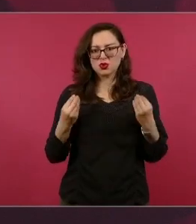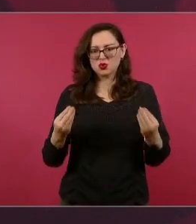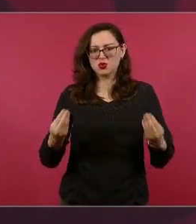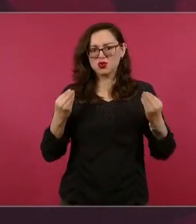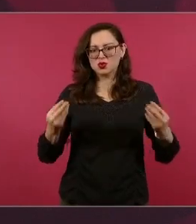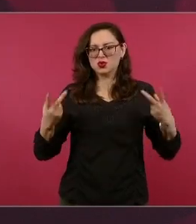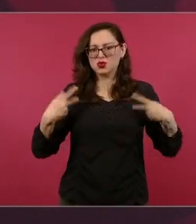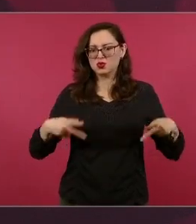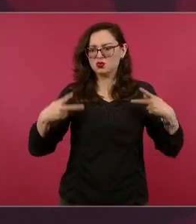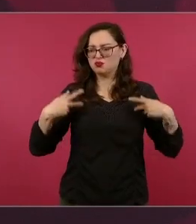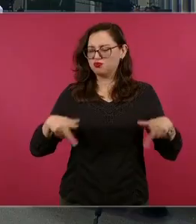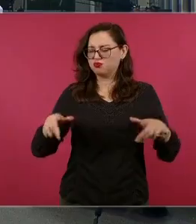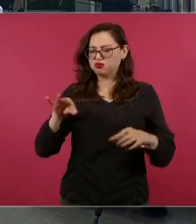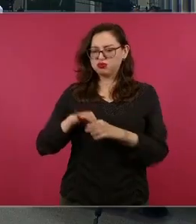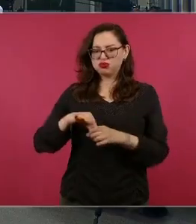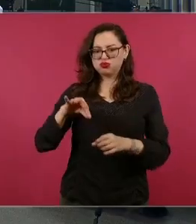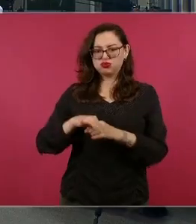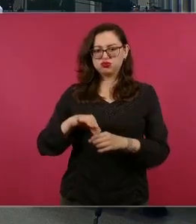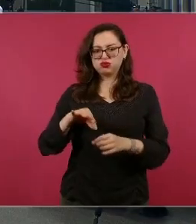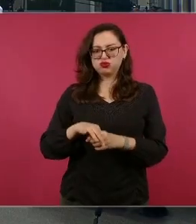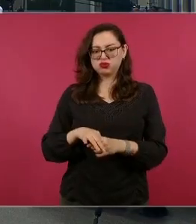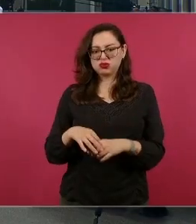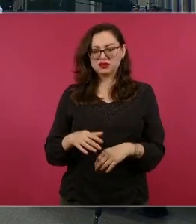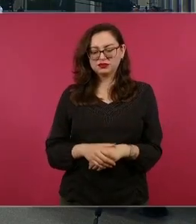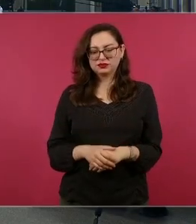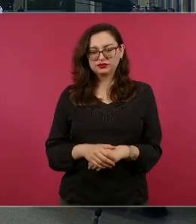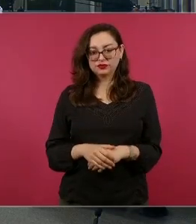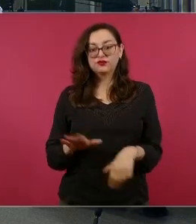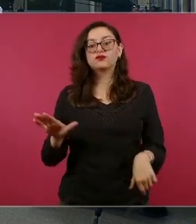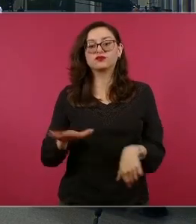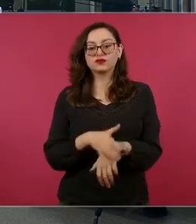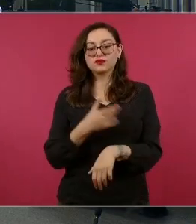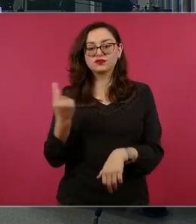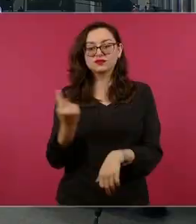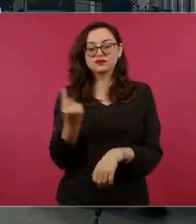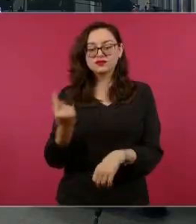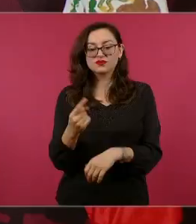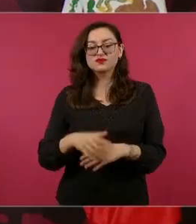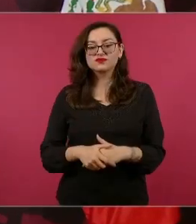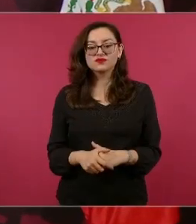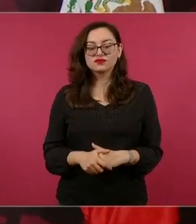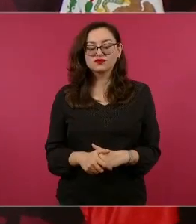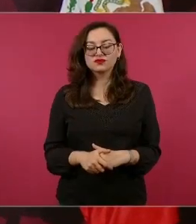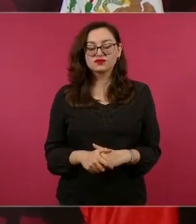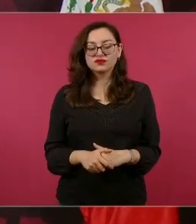Bueno, pero ¿por qué? Ah, porque es un pueblo